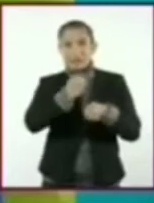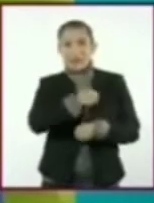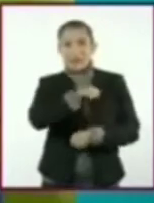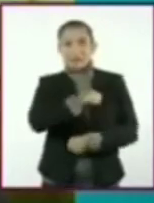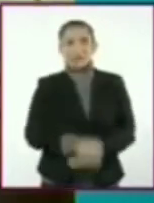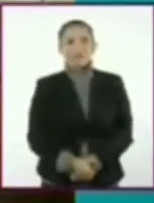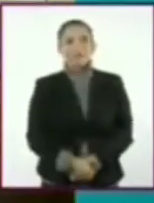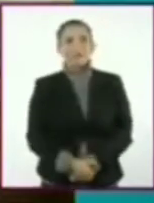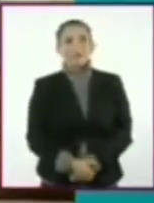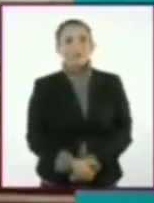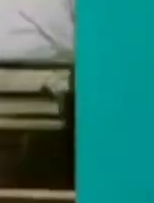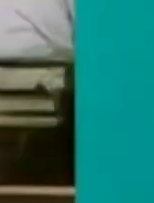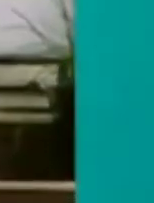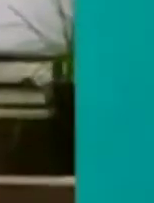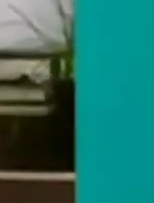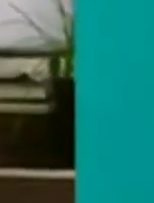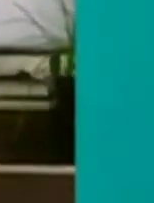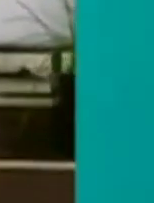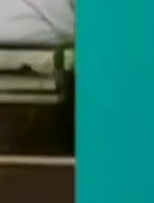Sano.